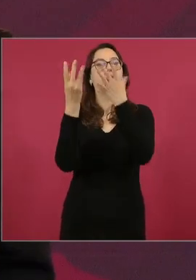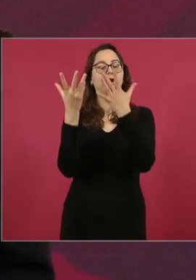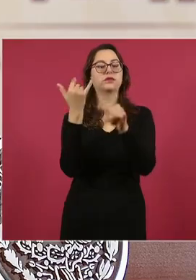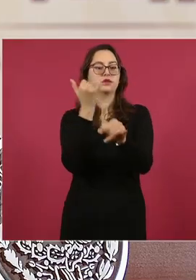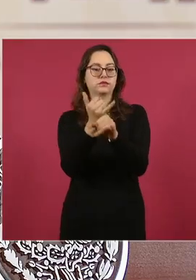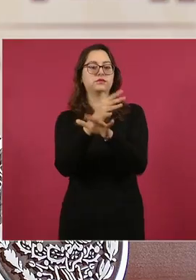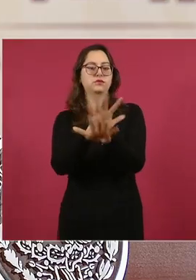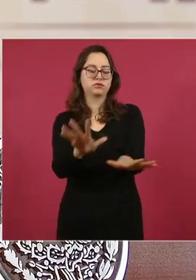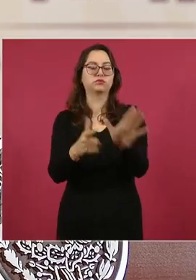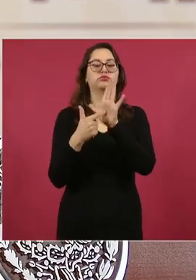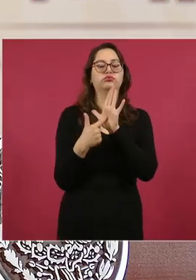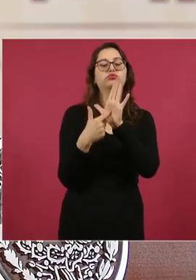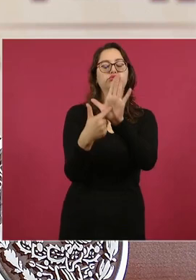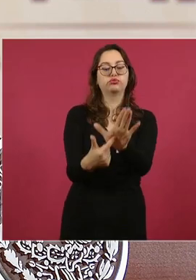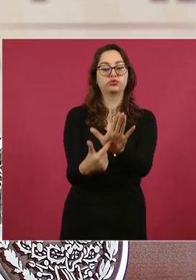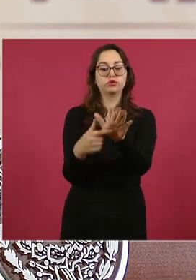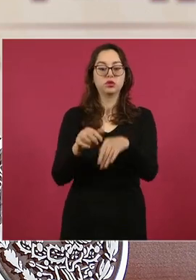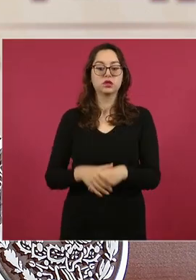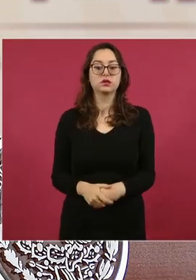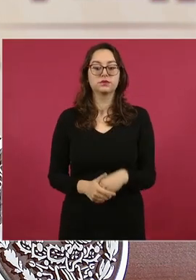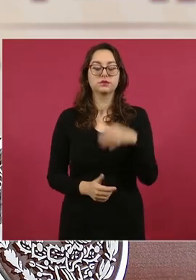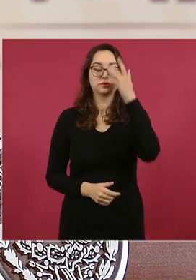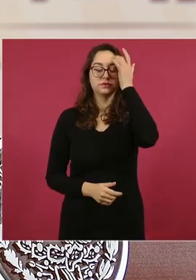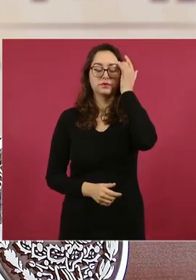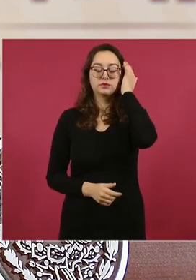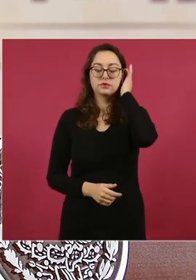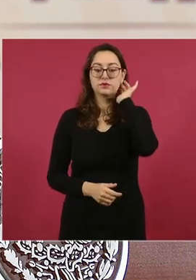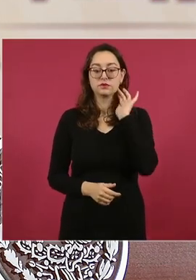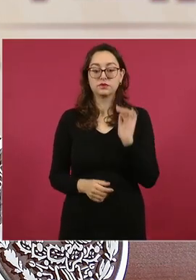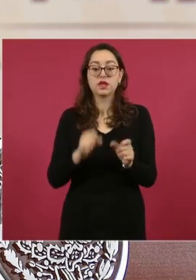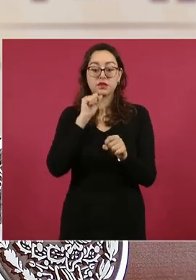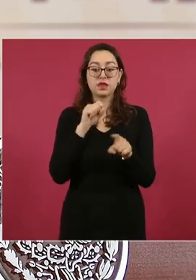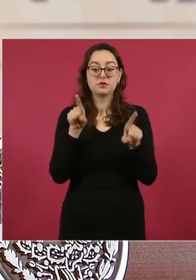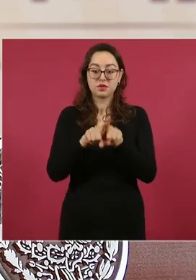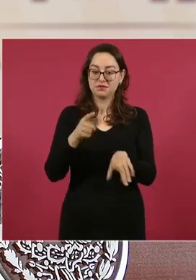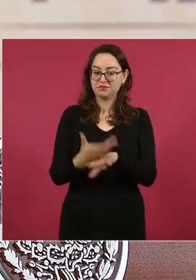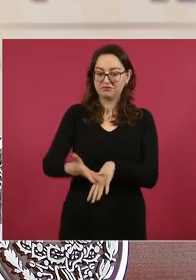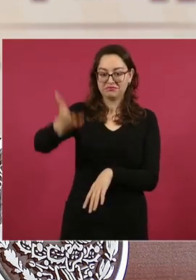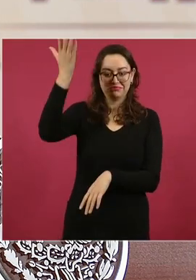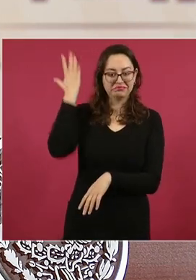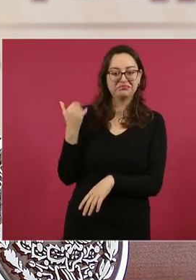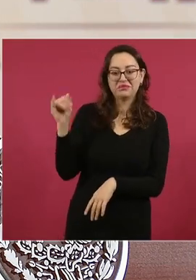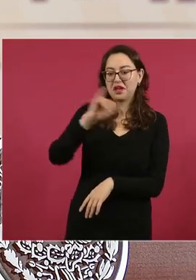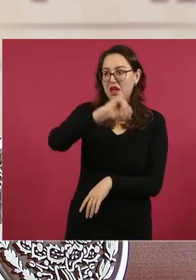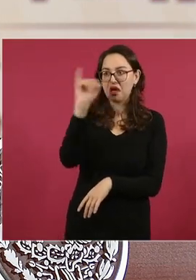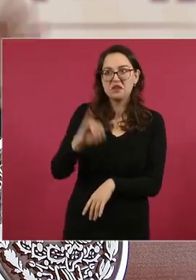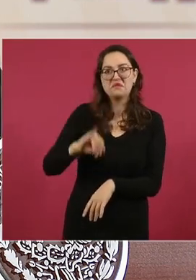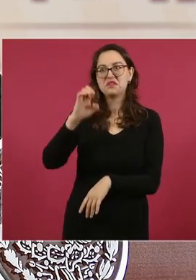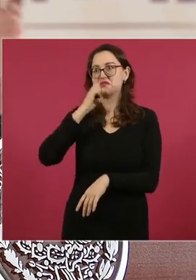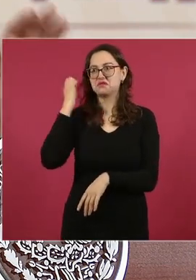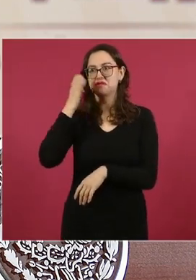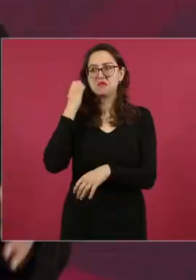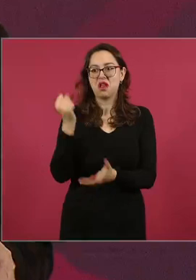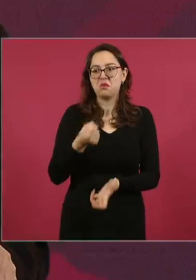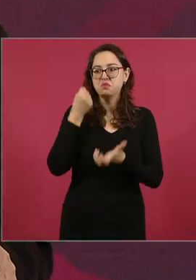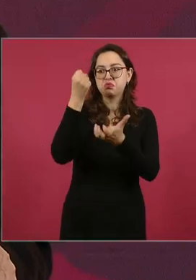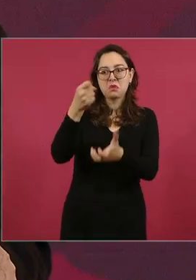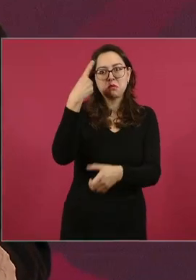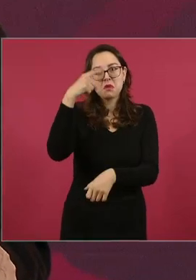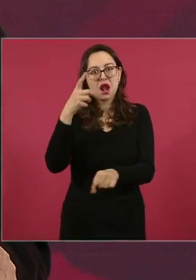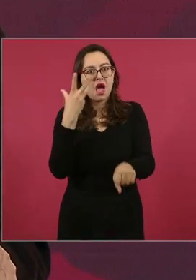su mantenimiento, también lo que no sucedía en mucho